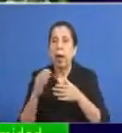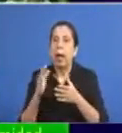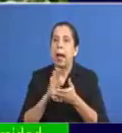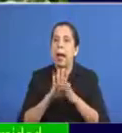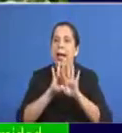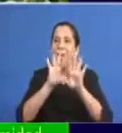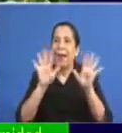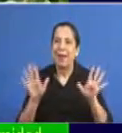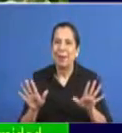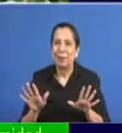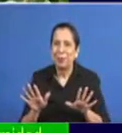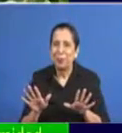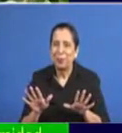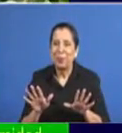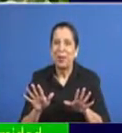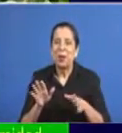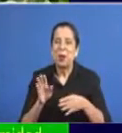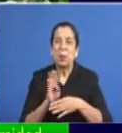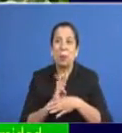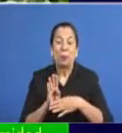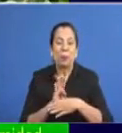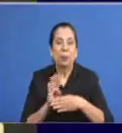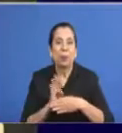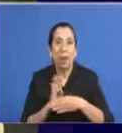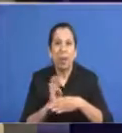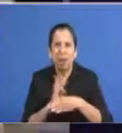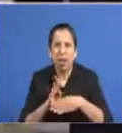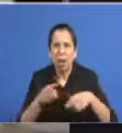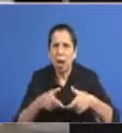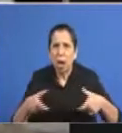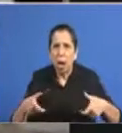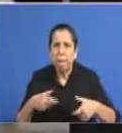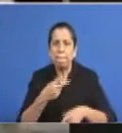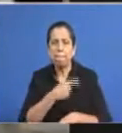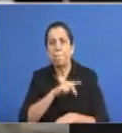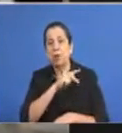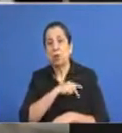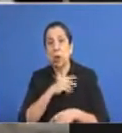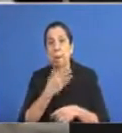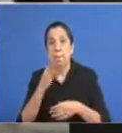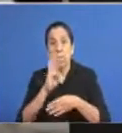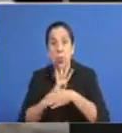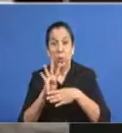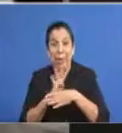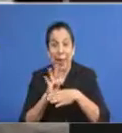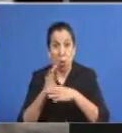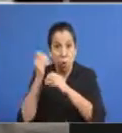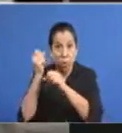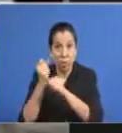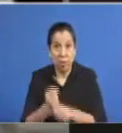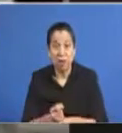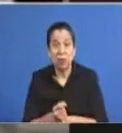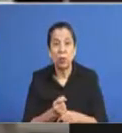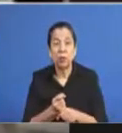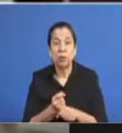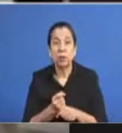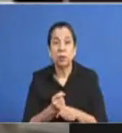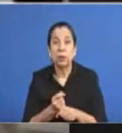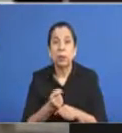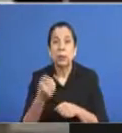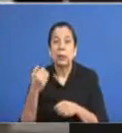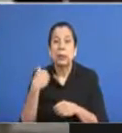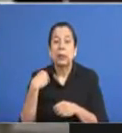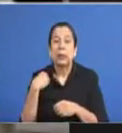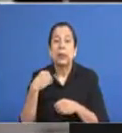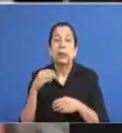cuenta que tenemos ahí es una cuenta personal, porque la cuenta que tenemos directamente de la fundación, que está a nombre de la fundación, la tenemos en el